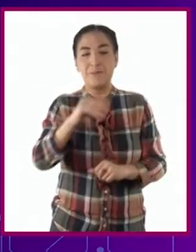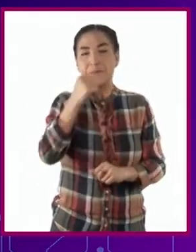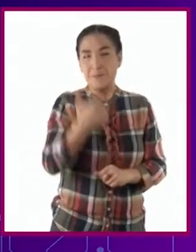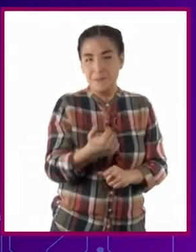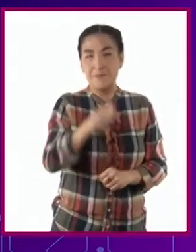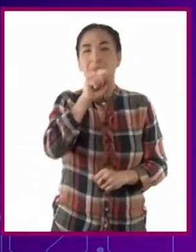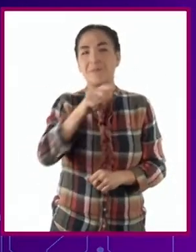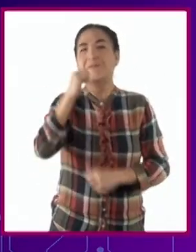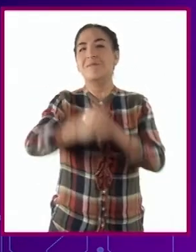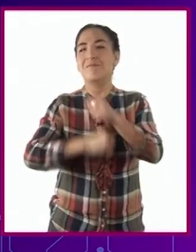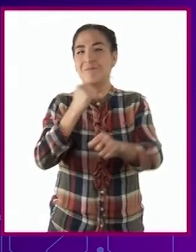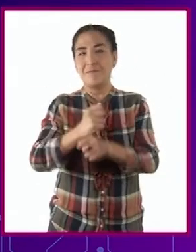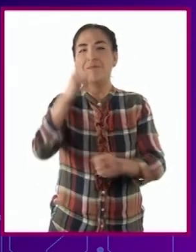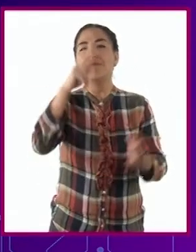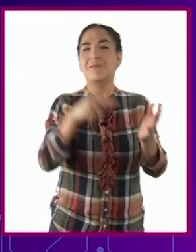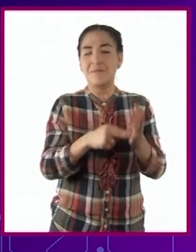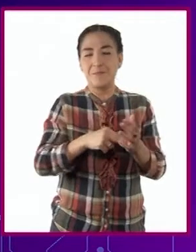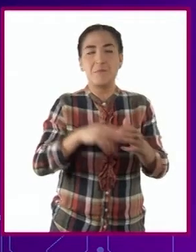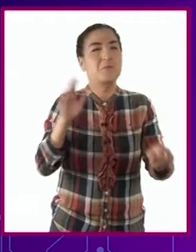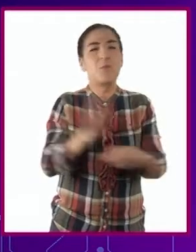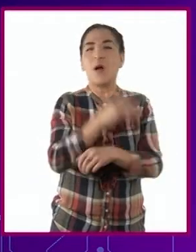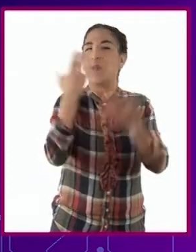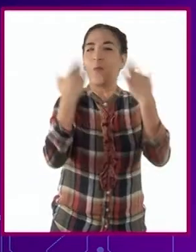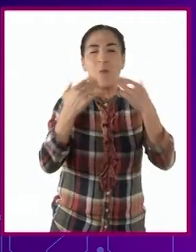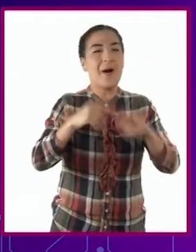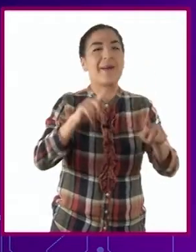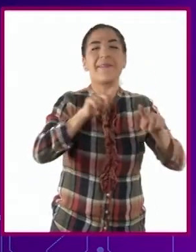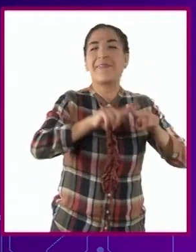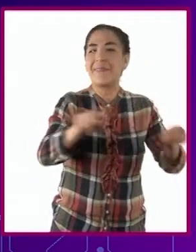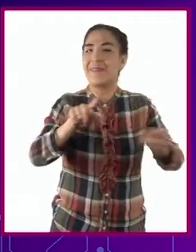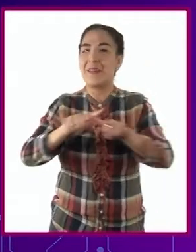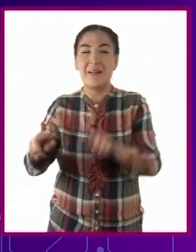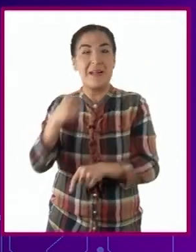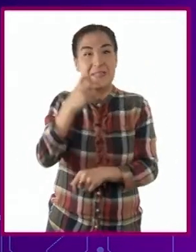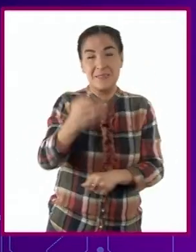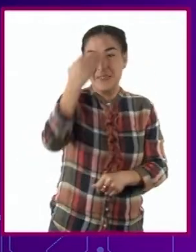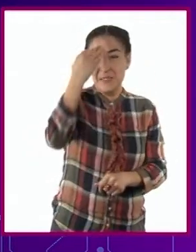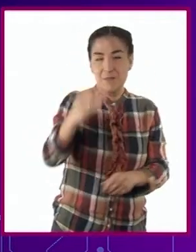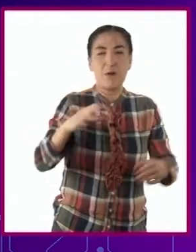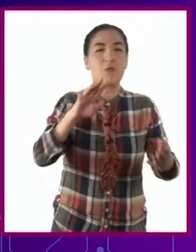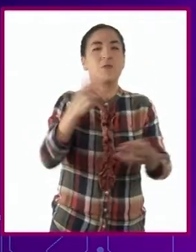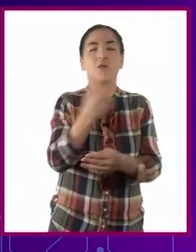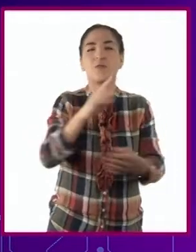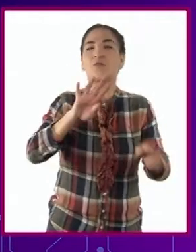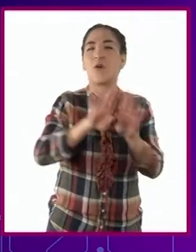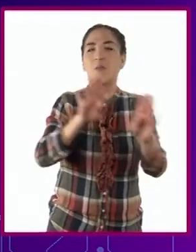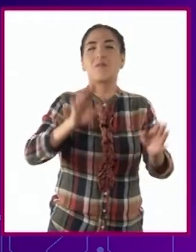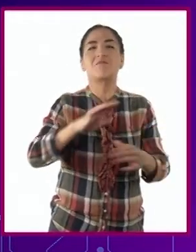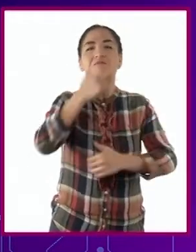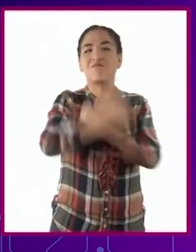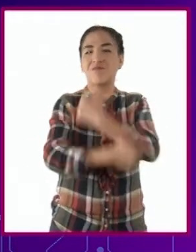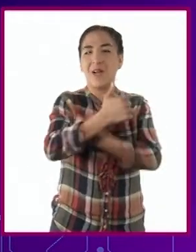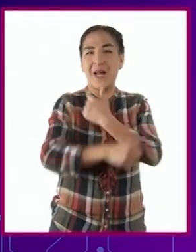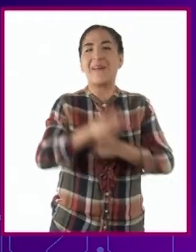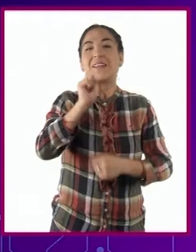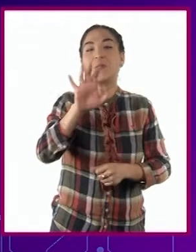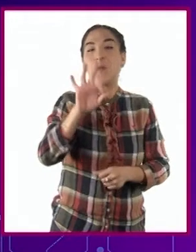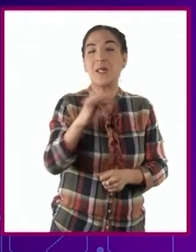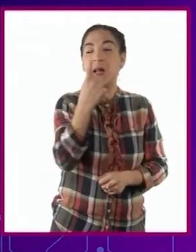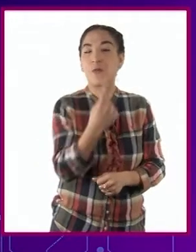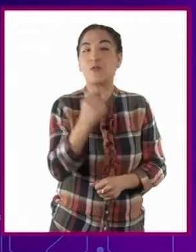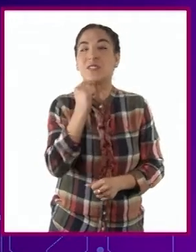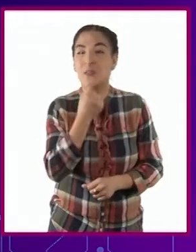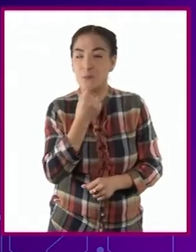año 2000, ya que no hubo diferencia, el tiempo en ambas competencias fue de 41 segundos